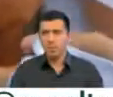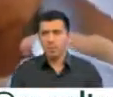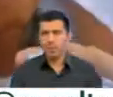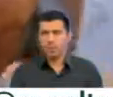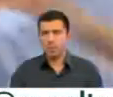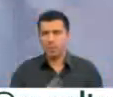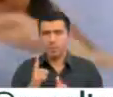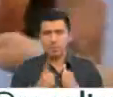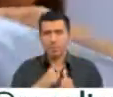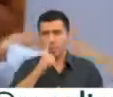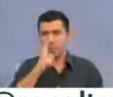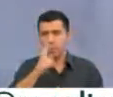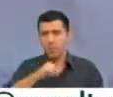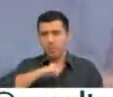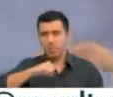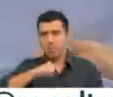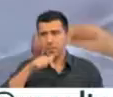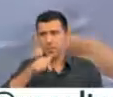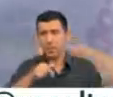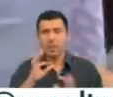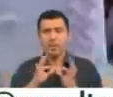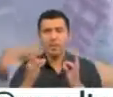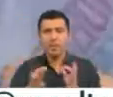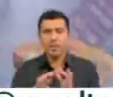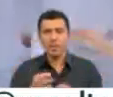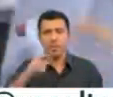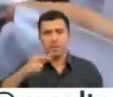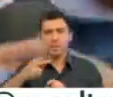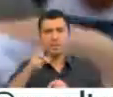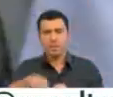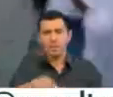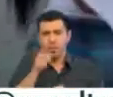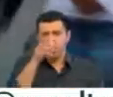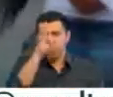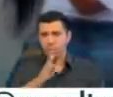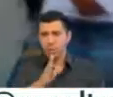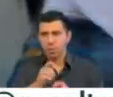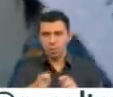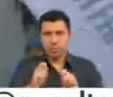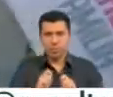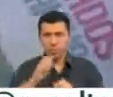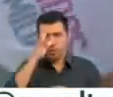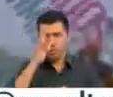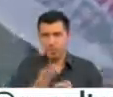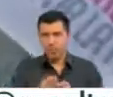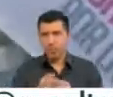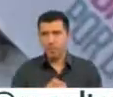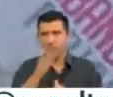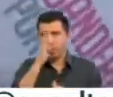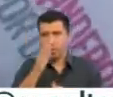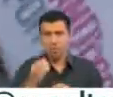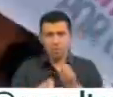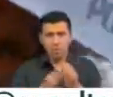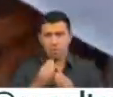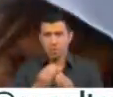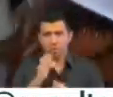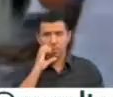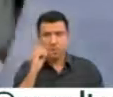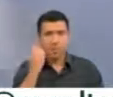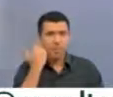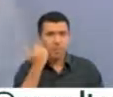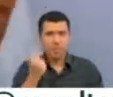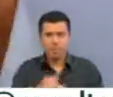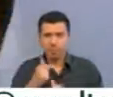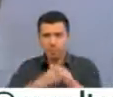nuestra familia, también Dios que nos dio la fe también. Dios fue el que nos creó, hombres y mujeres. Venimos